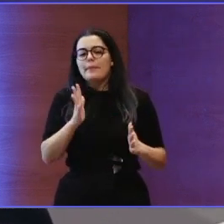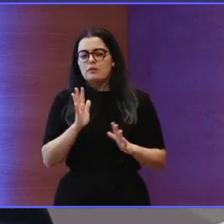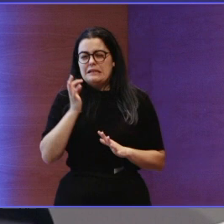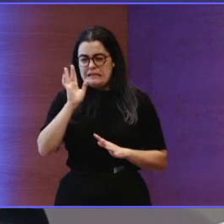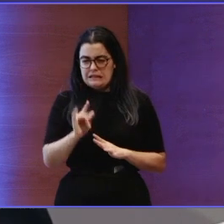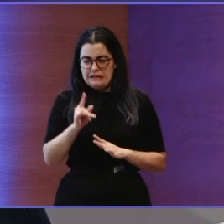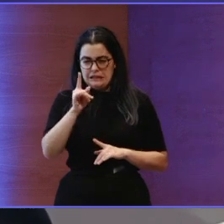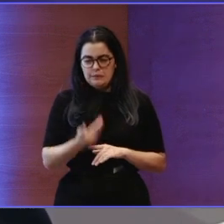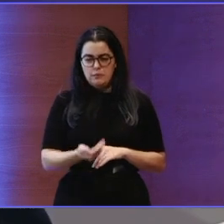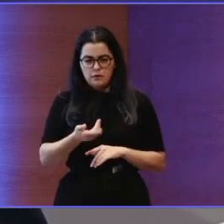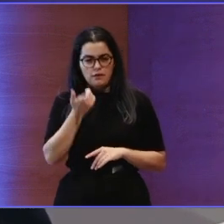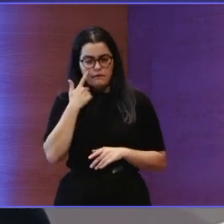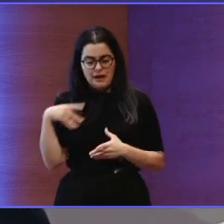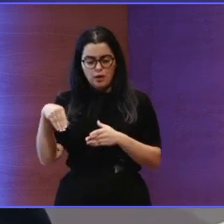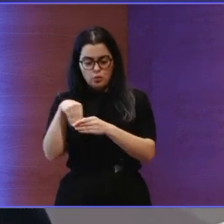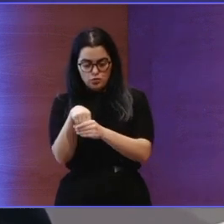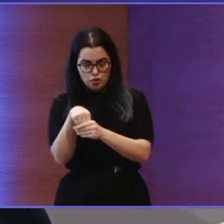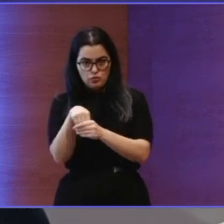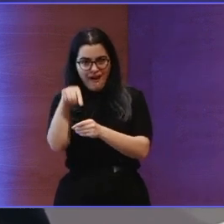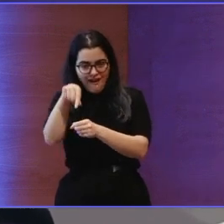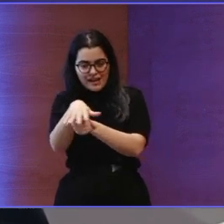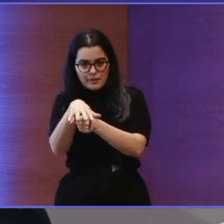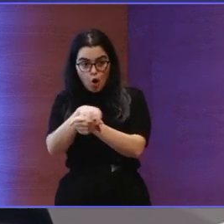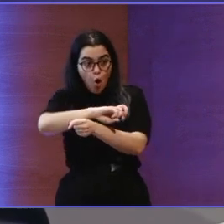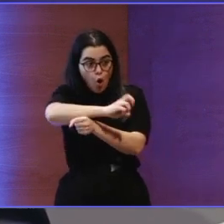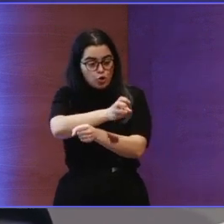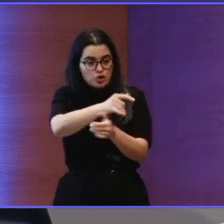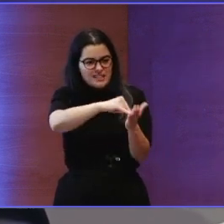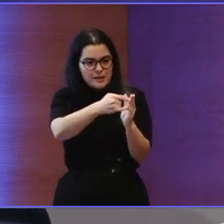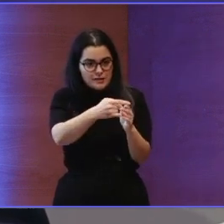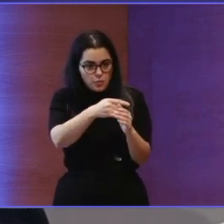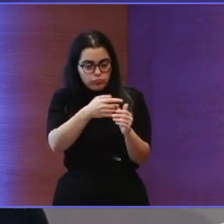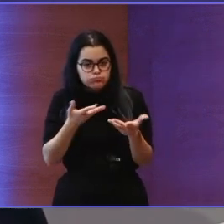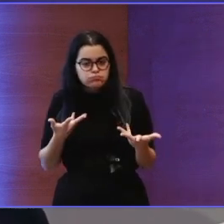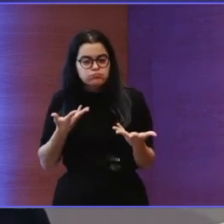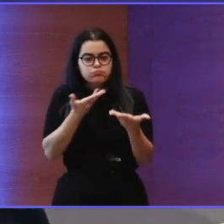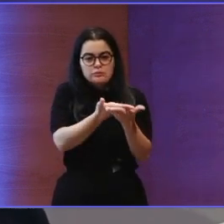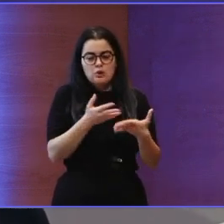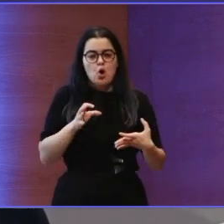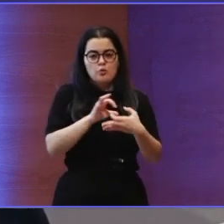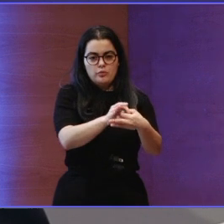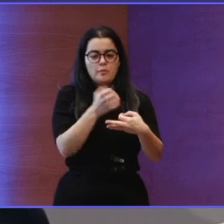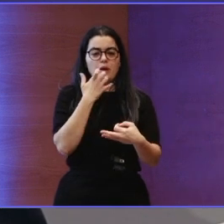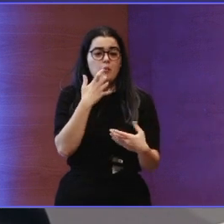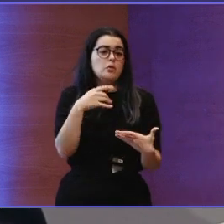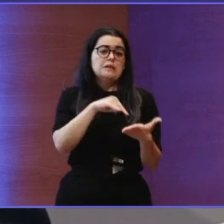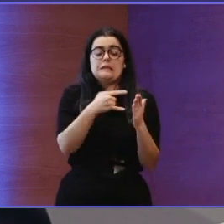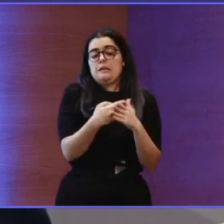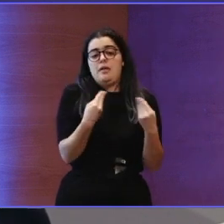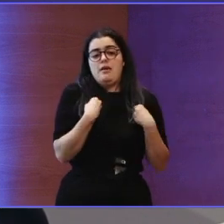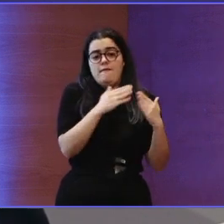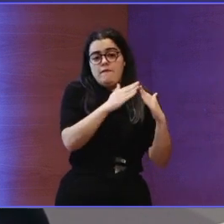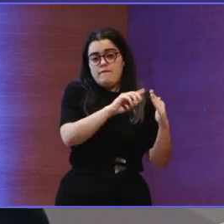a que en esa inclusión otros sistemas se introduzcan y particularmente ya se mencionado en otra mesa el sistema de